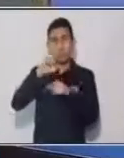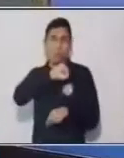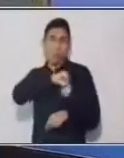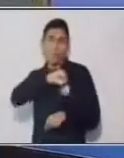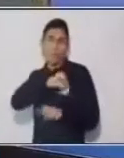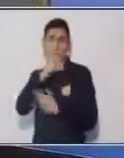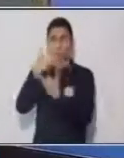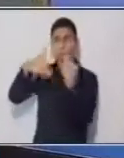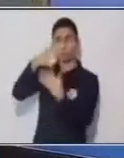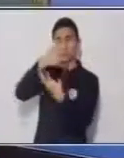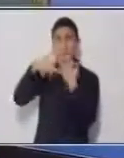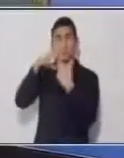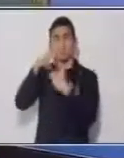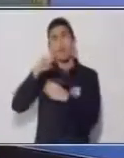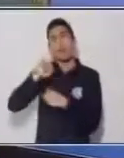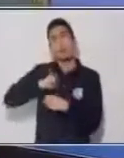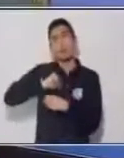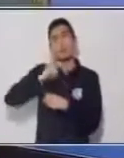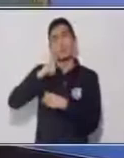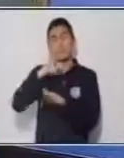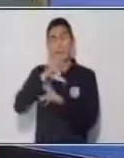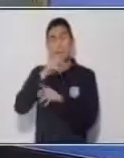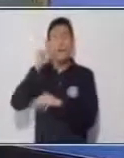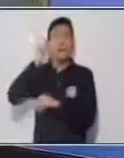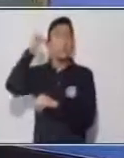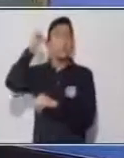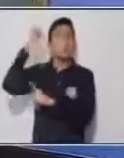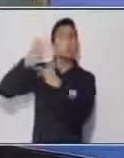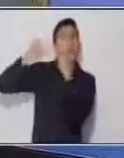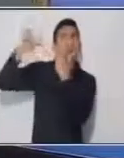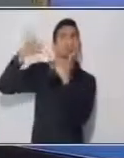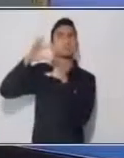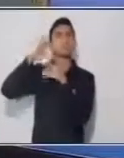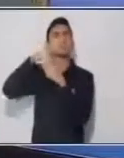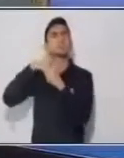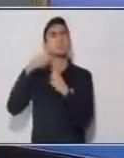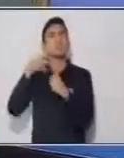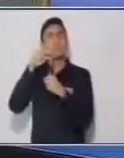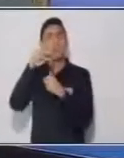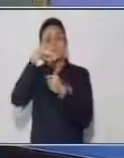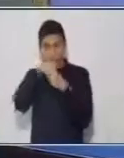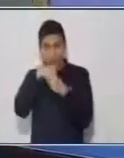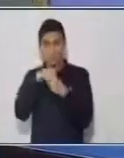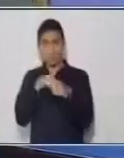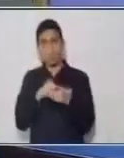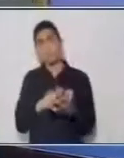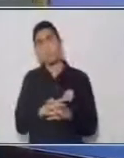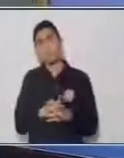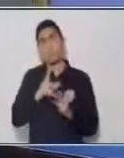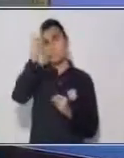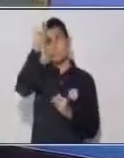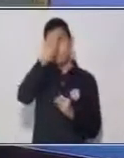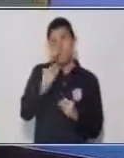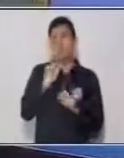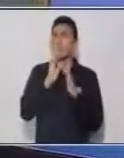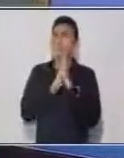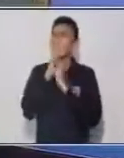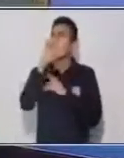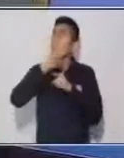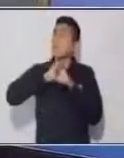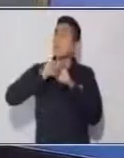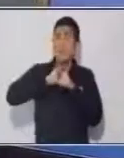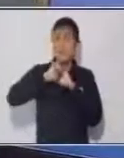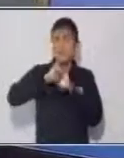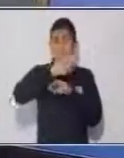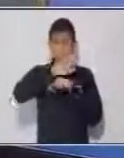o con un adulto la introducción que hemos tenido hoy al concepto de integrales. Practica y